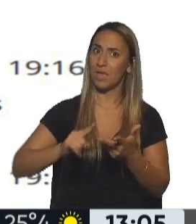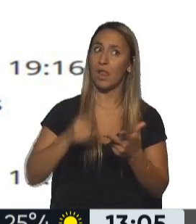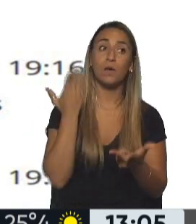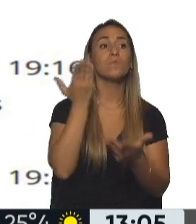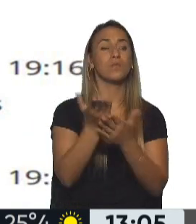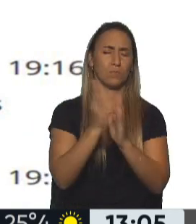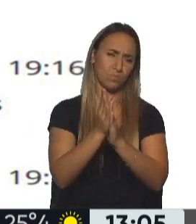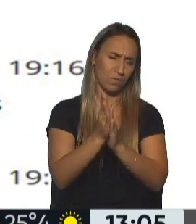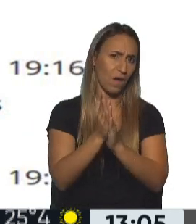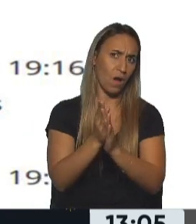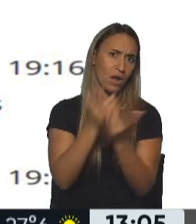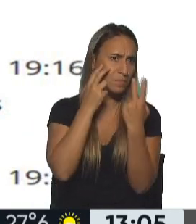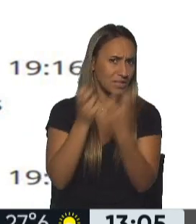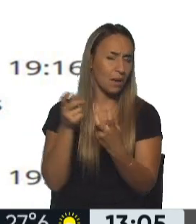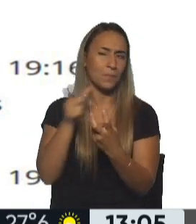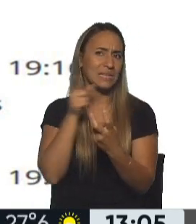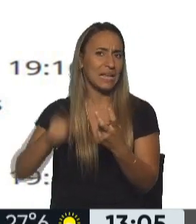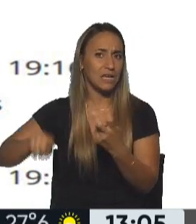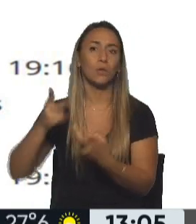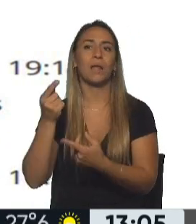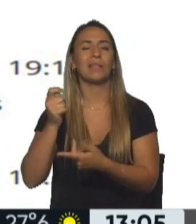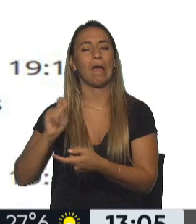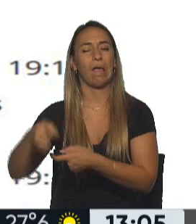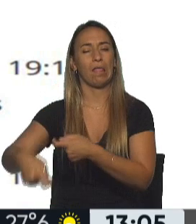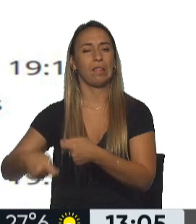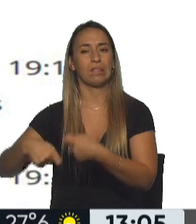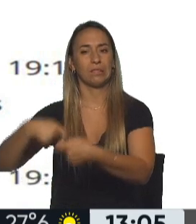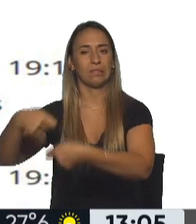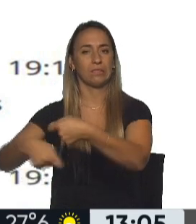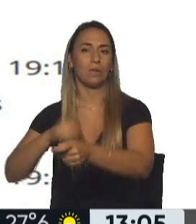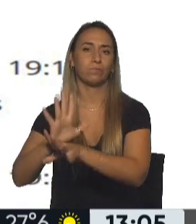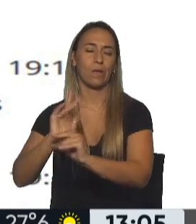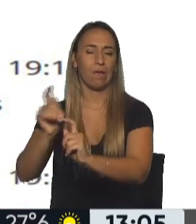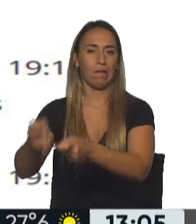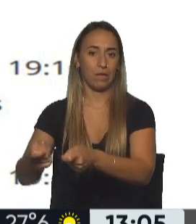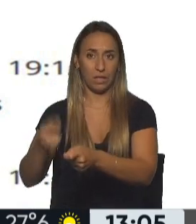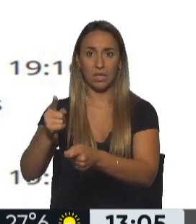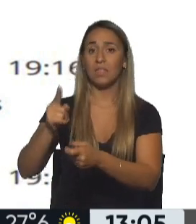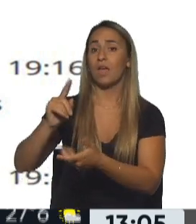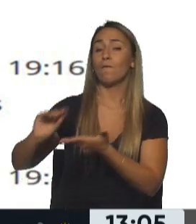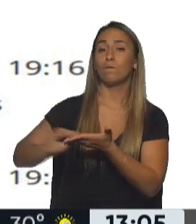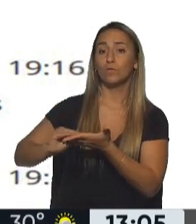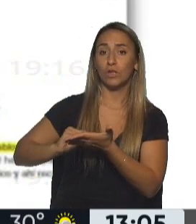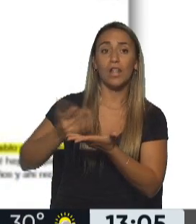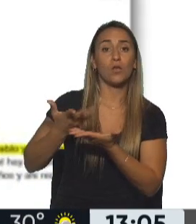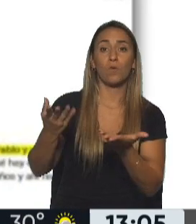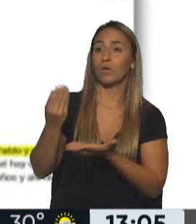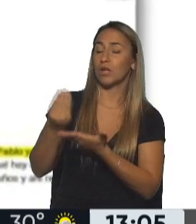aceptación de David dádivas y el incumplimiento de los deberes de funcionario público